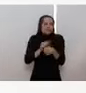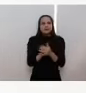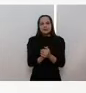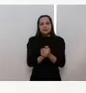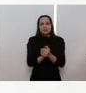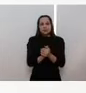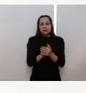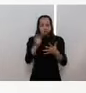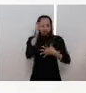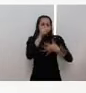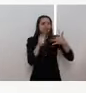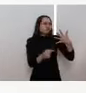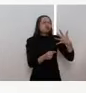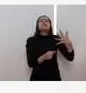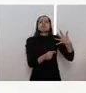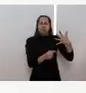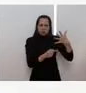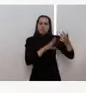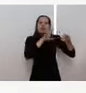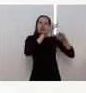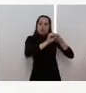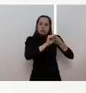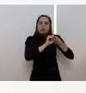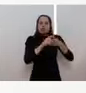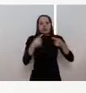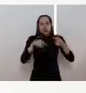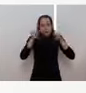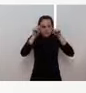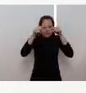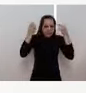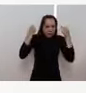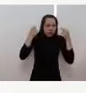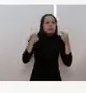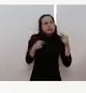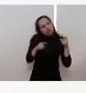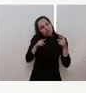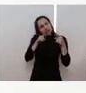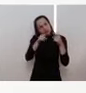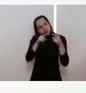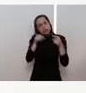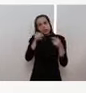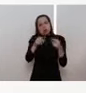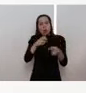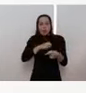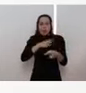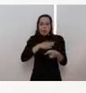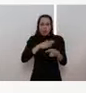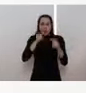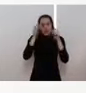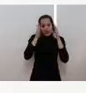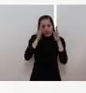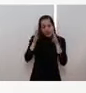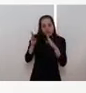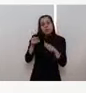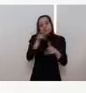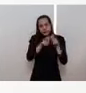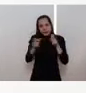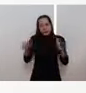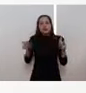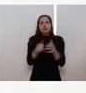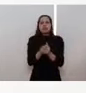indicadores los cumplimos y estamos por debajo de las metas en cuanto a la oportunidad en la atención de los pacientes 32